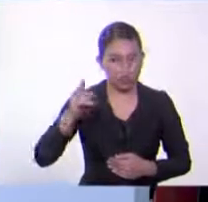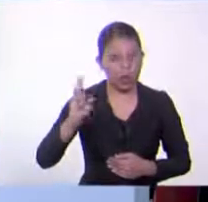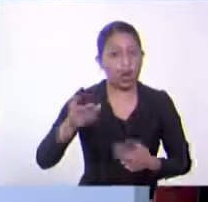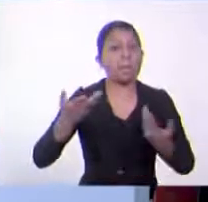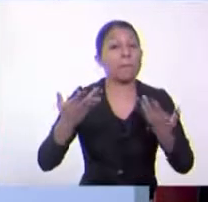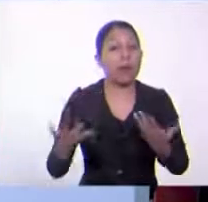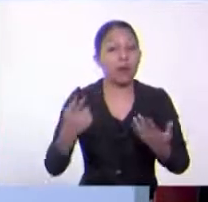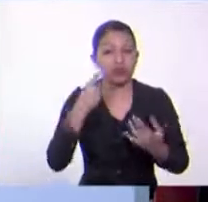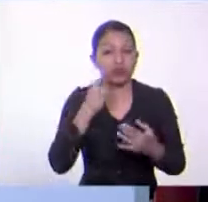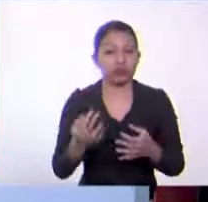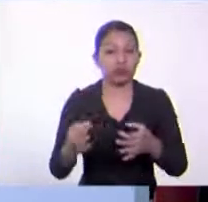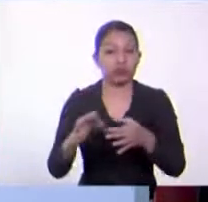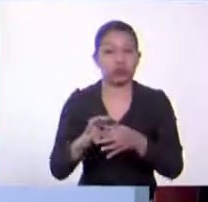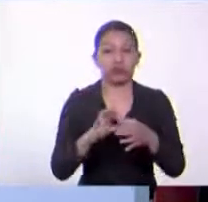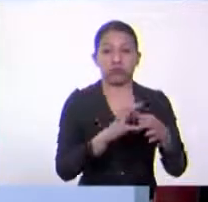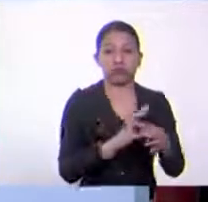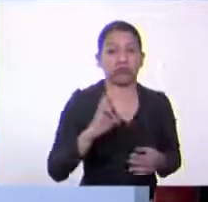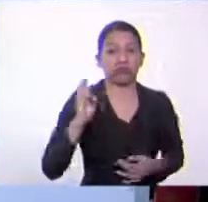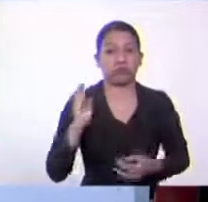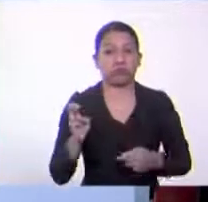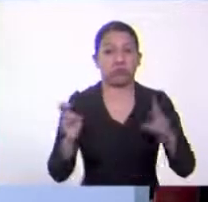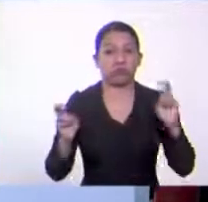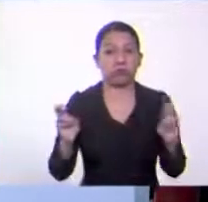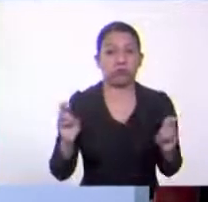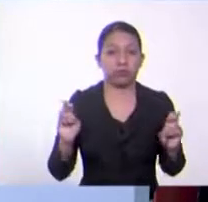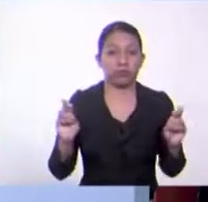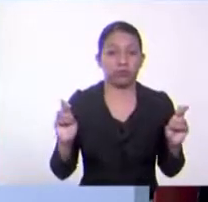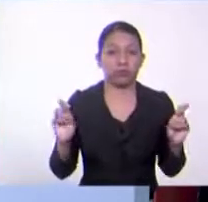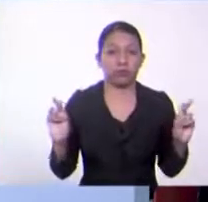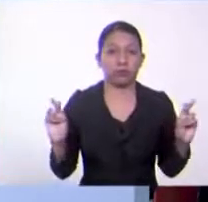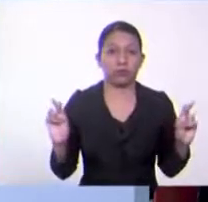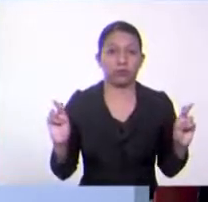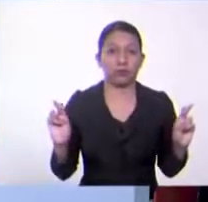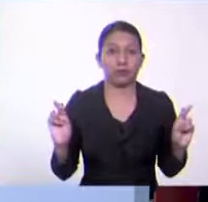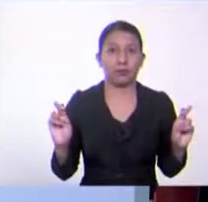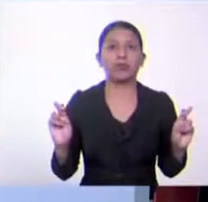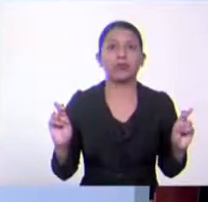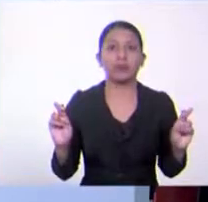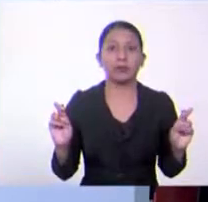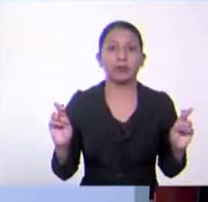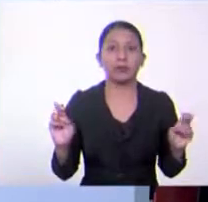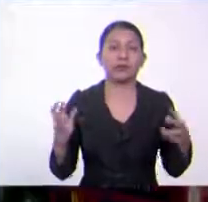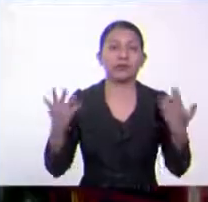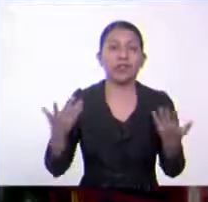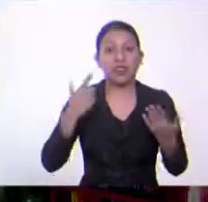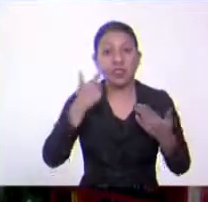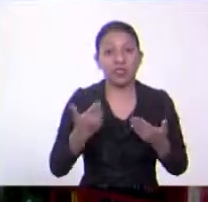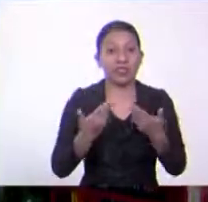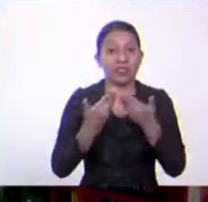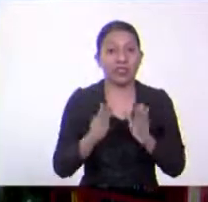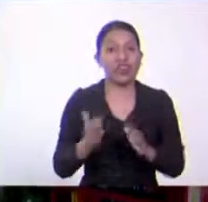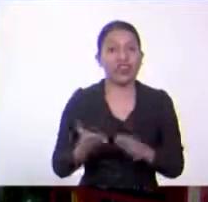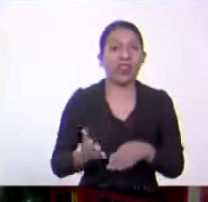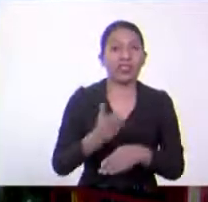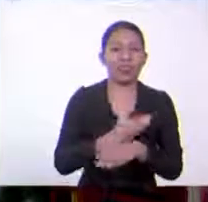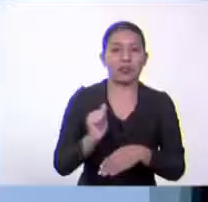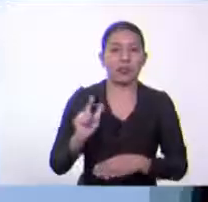pasa? Está unido a un grupo R y a otro grupo R, a diferencia de los